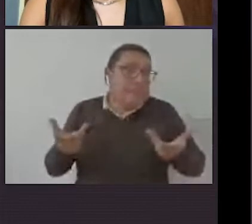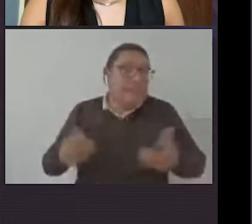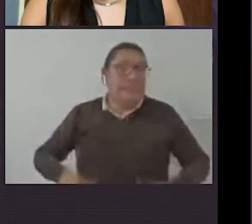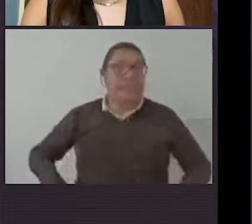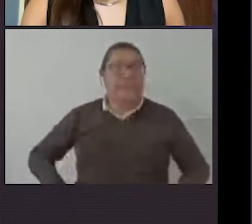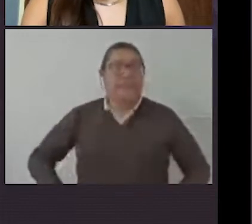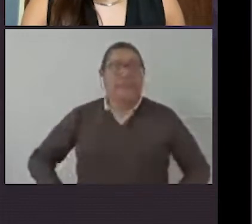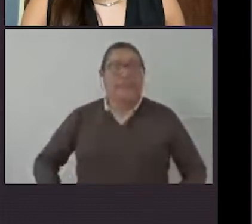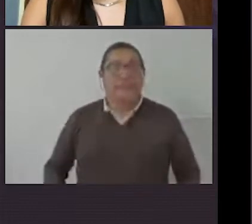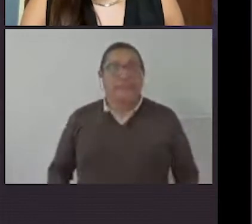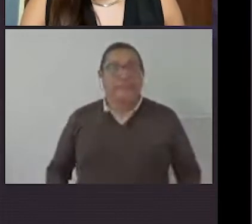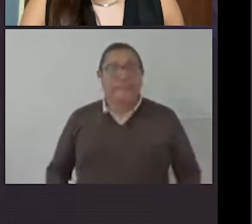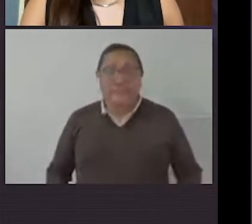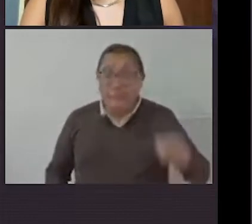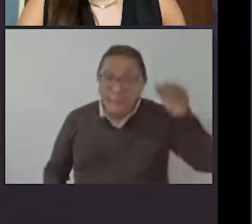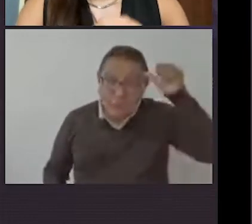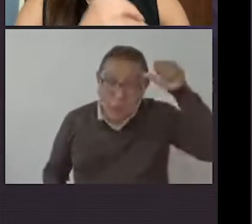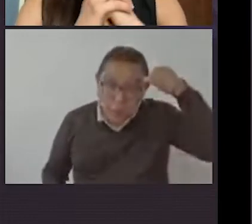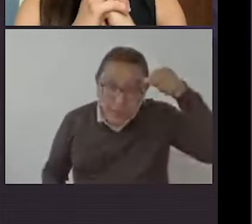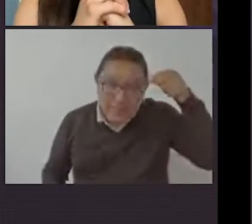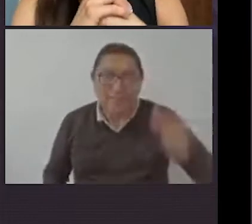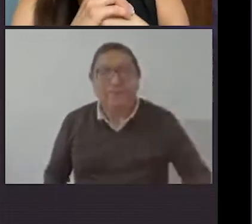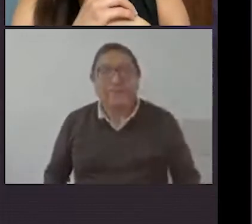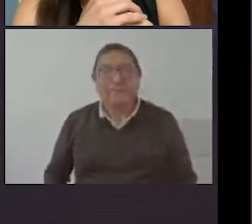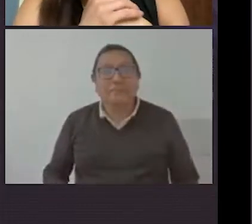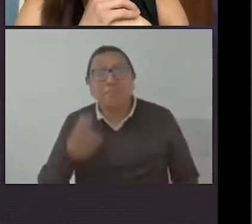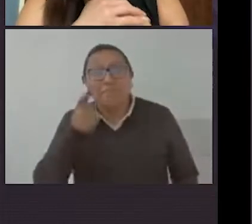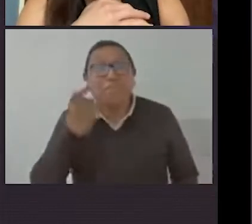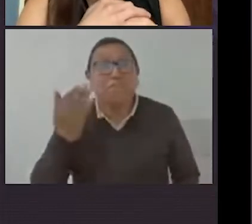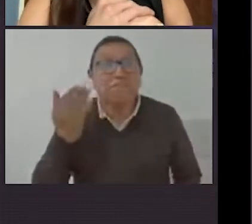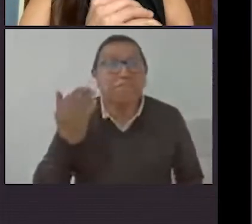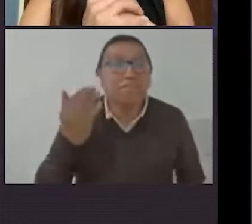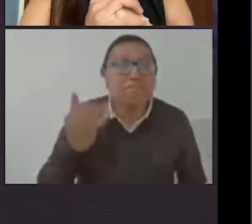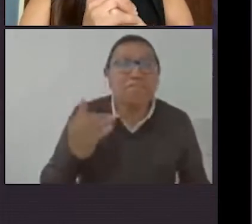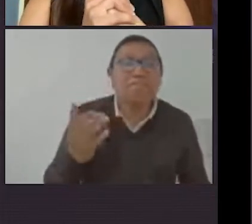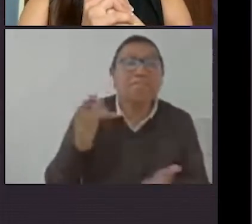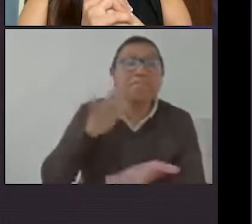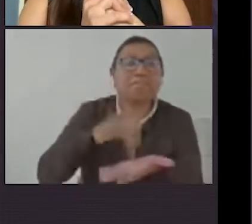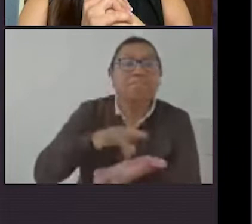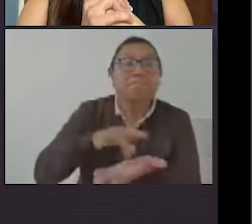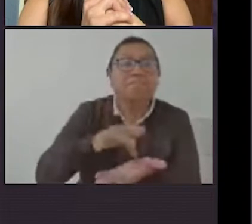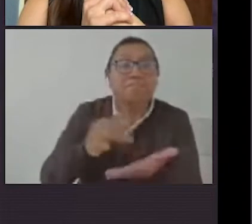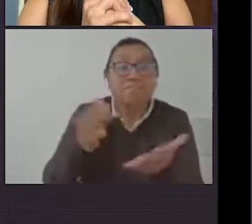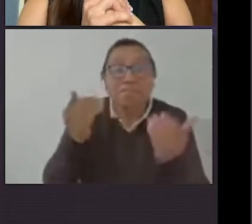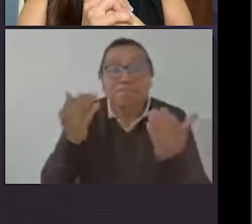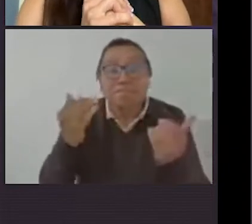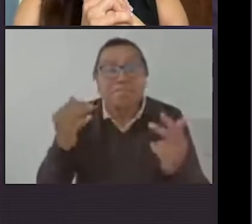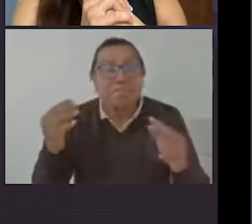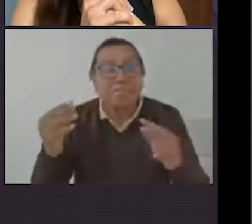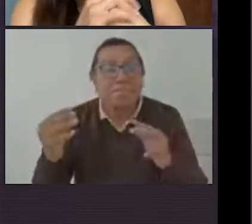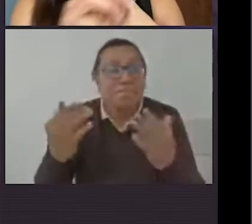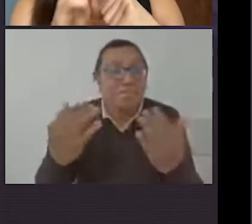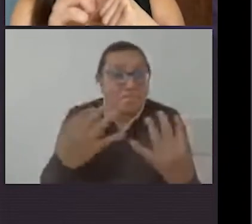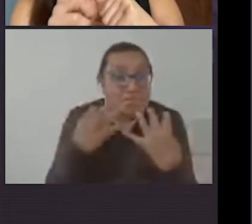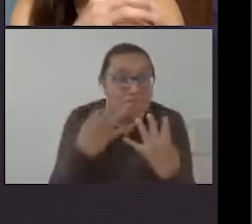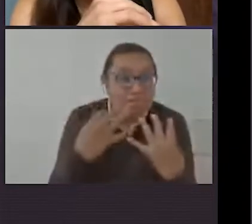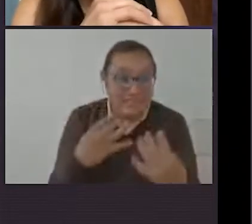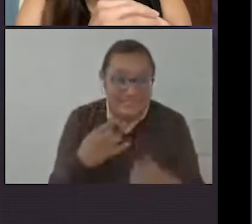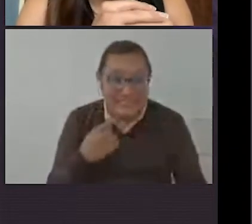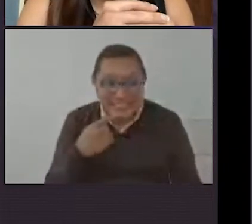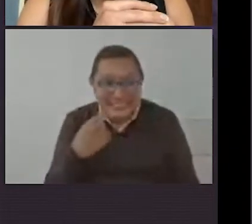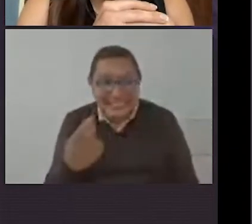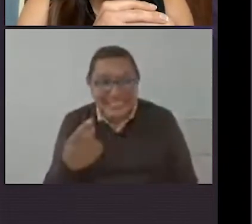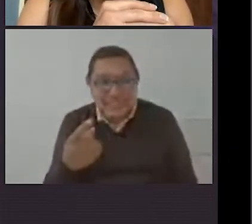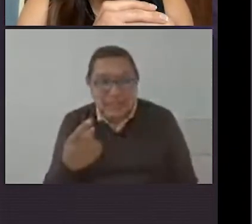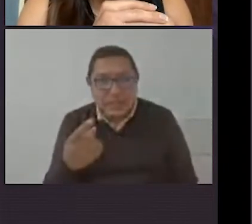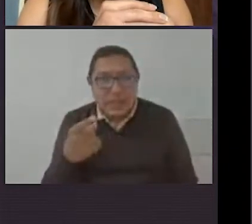Y se acuerdan. Quiero ver si todos los que están conectados se acuerdan que les dije que no me creyeran nada